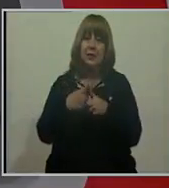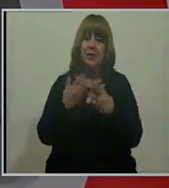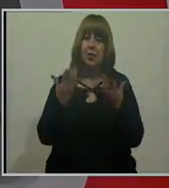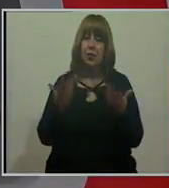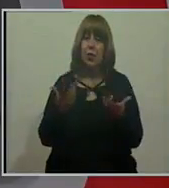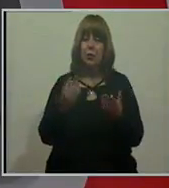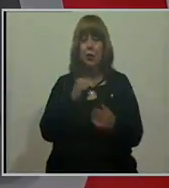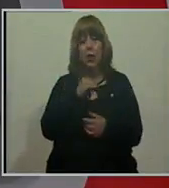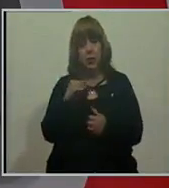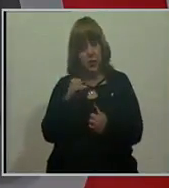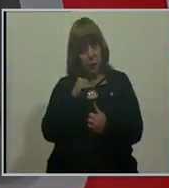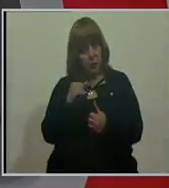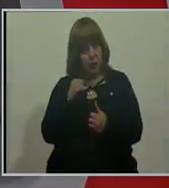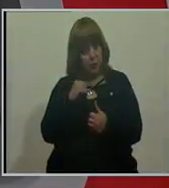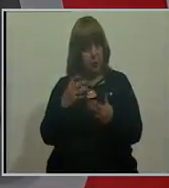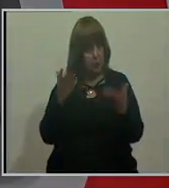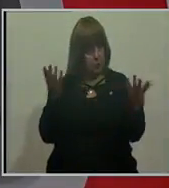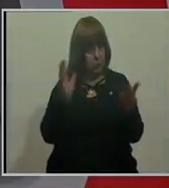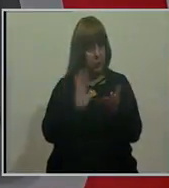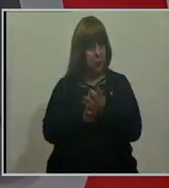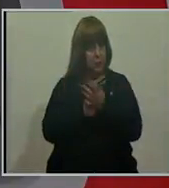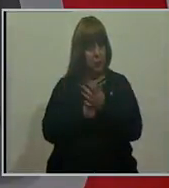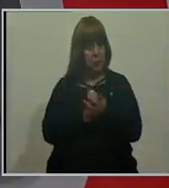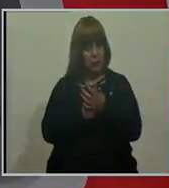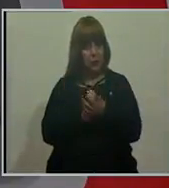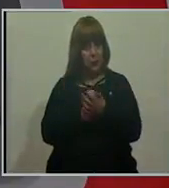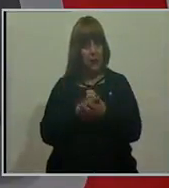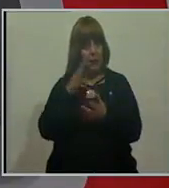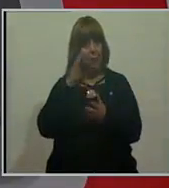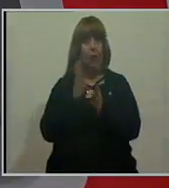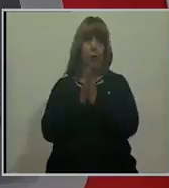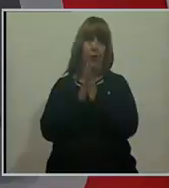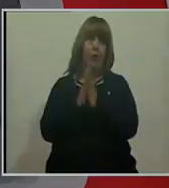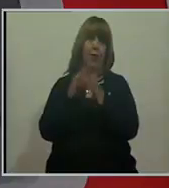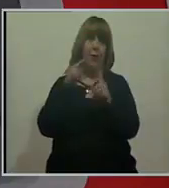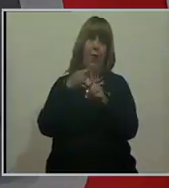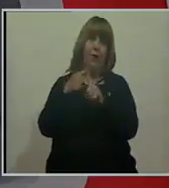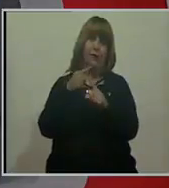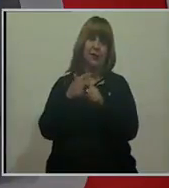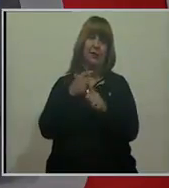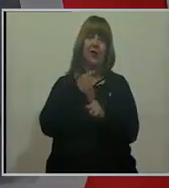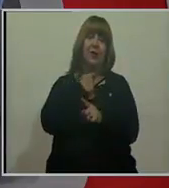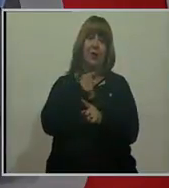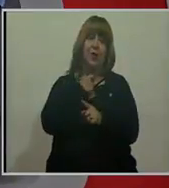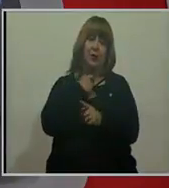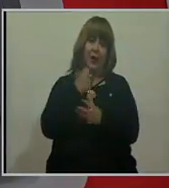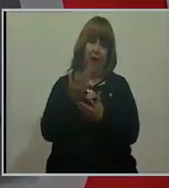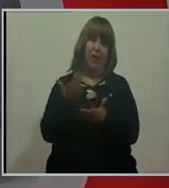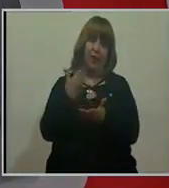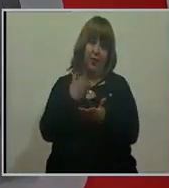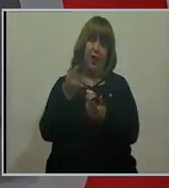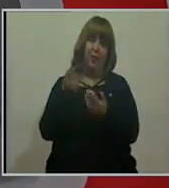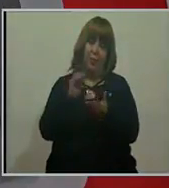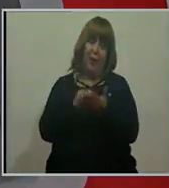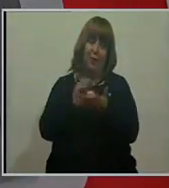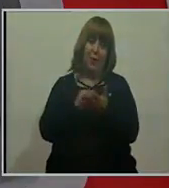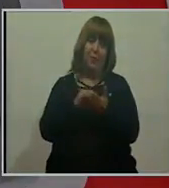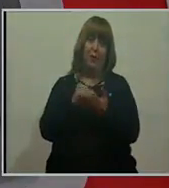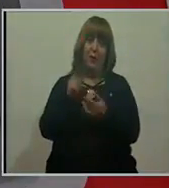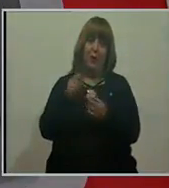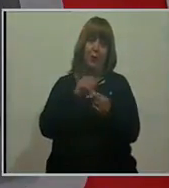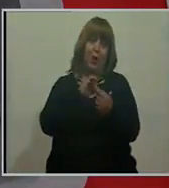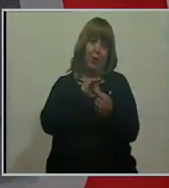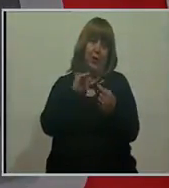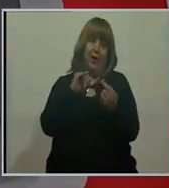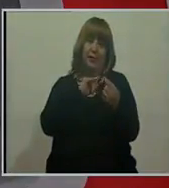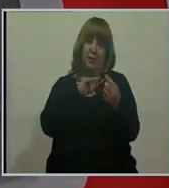salida. Ah, bueno, perfecto, lo espero, no se me olvide. Sí, le traigo estas dos juntas porque si claro, le junto la selección con esto no tiene nada que ver. Todas pálidas la mañana. Si le junto